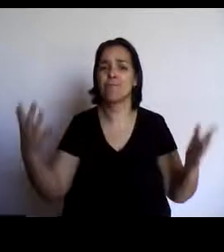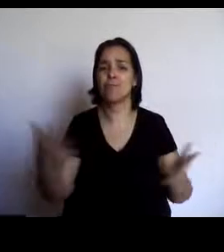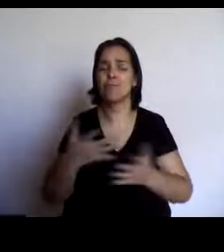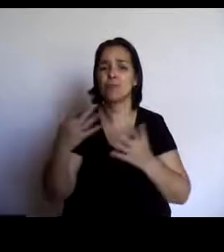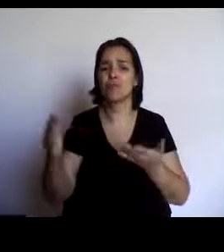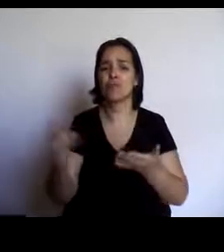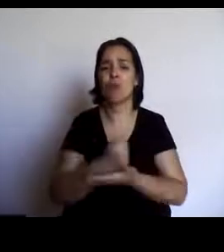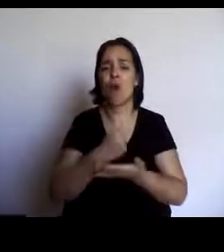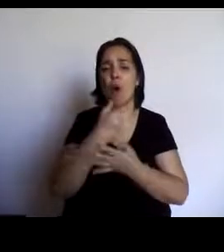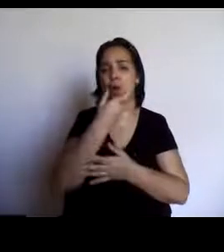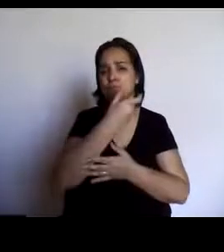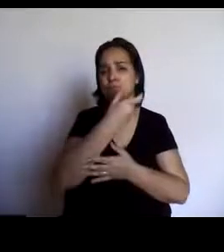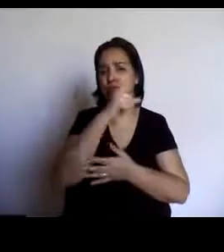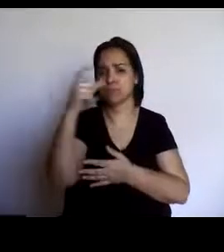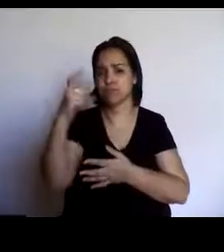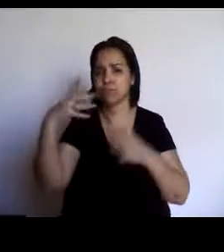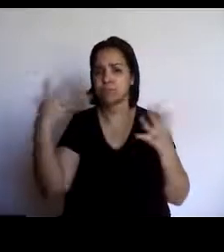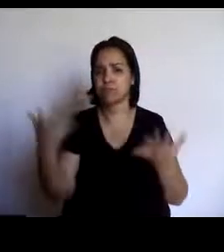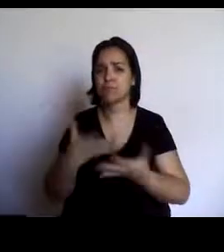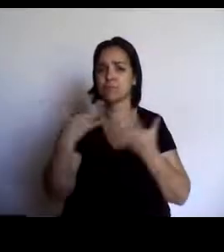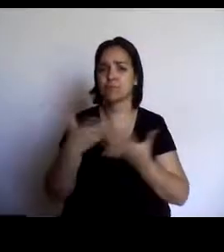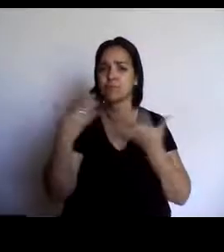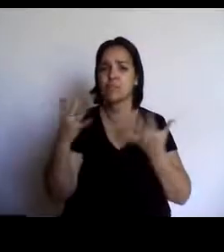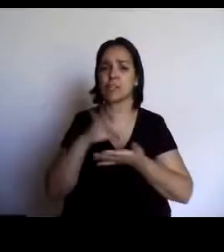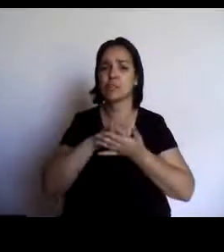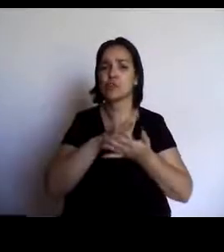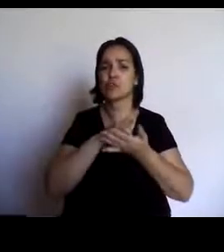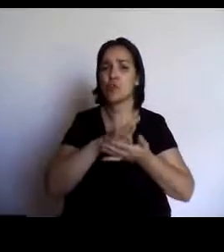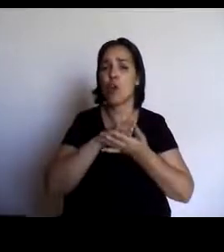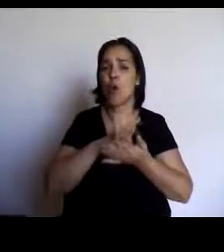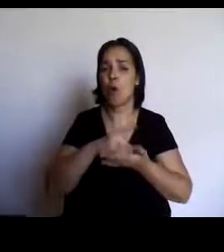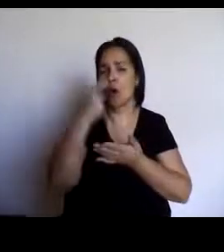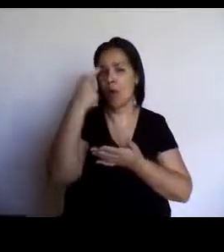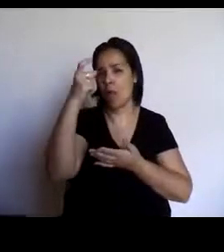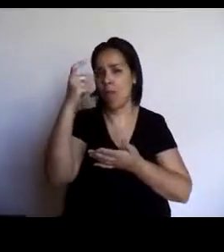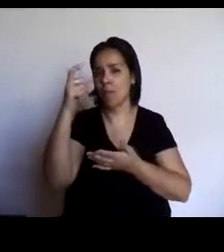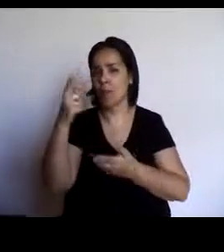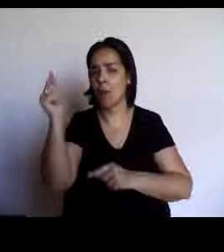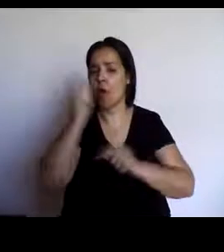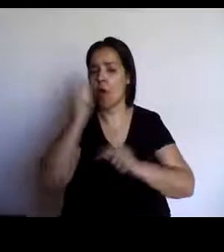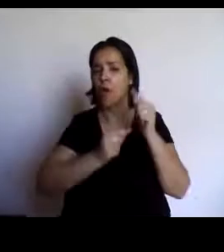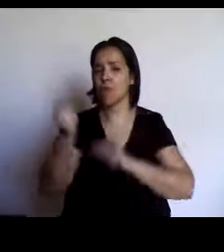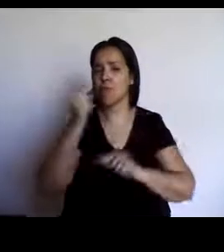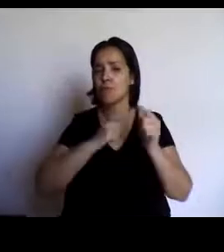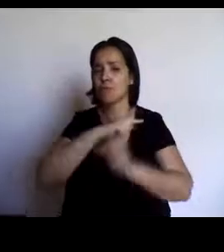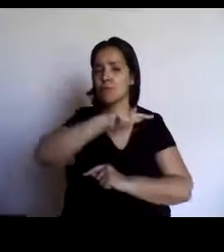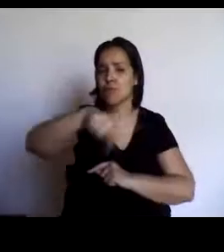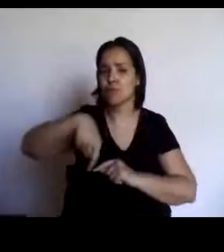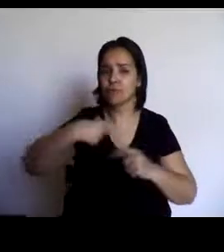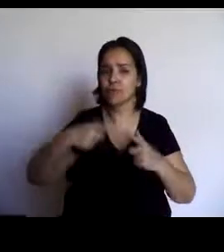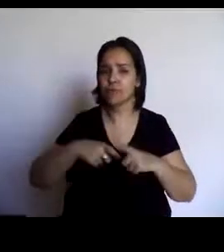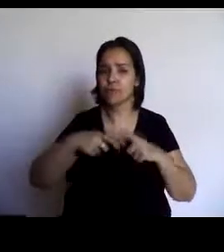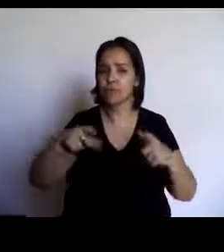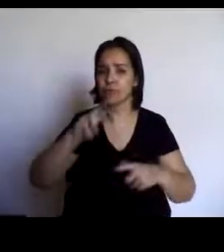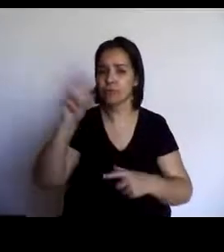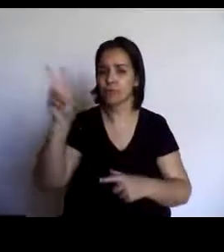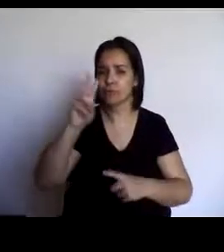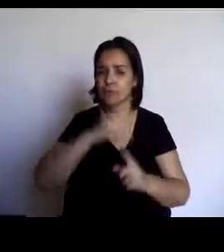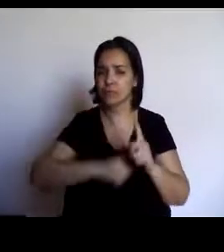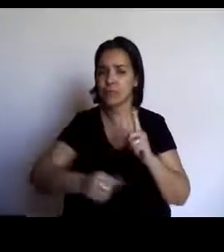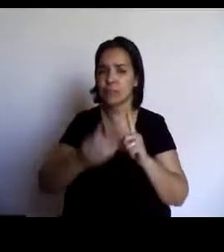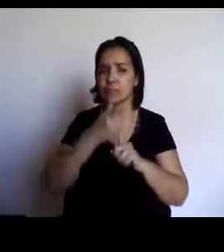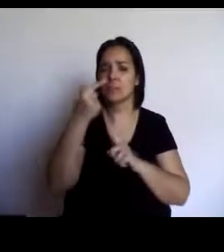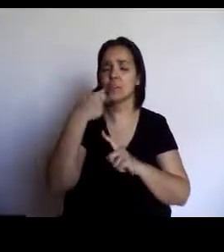los municipios, animando a que los servicios municipales opten por soluciones circulares que consigan un crecimiento verde. En este contexto y